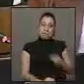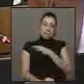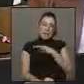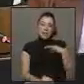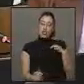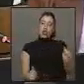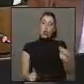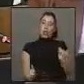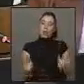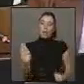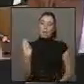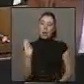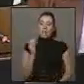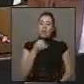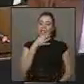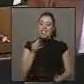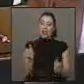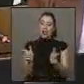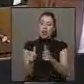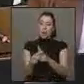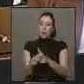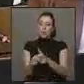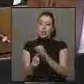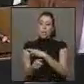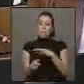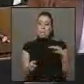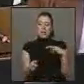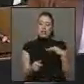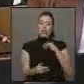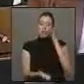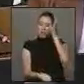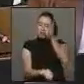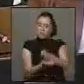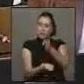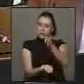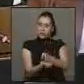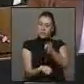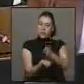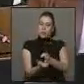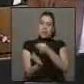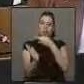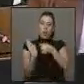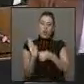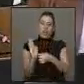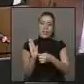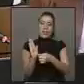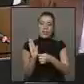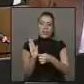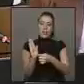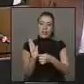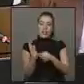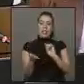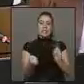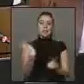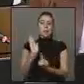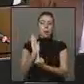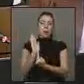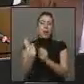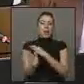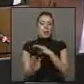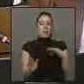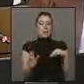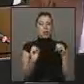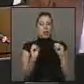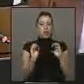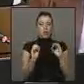le pido a usted, ministro, que cumpla la palabra que dijo en la comisión de que el ministerio se va a mantener firme con las disposiciones e ideas que han promulgado por parte del